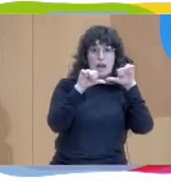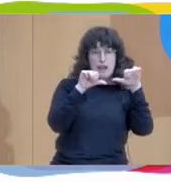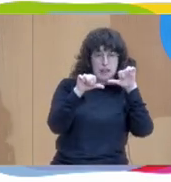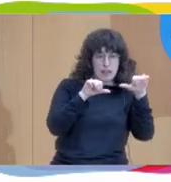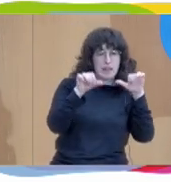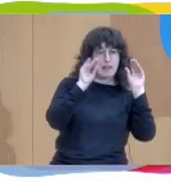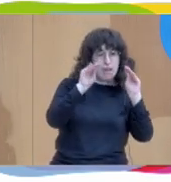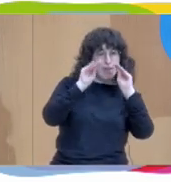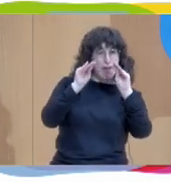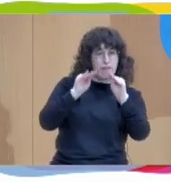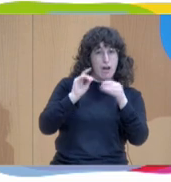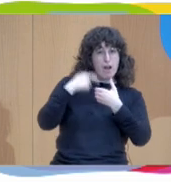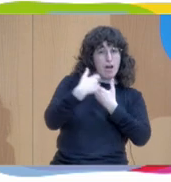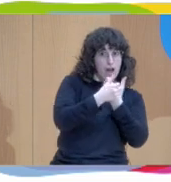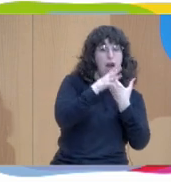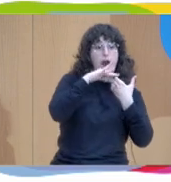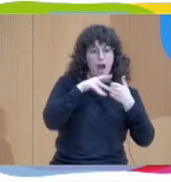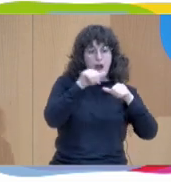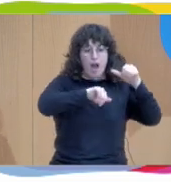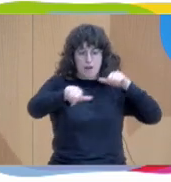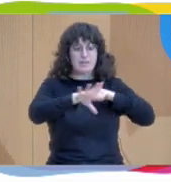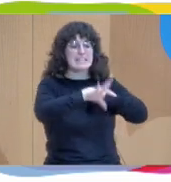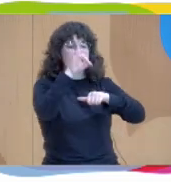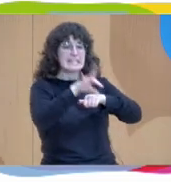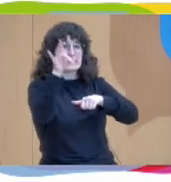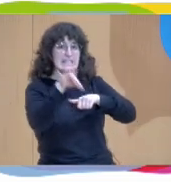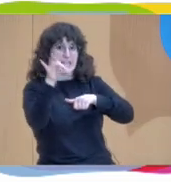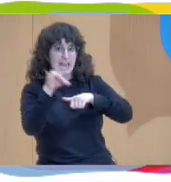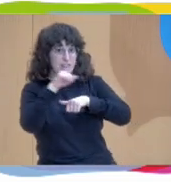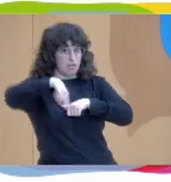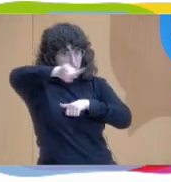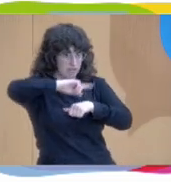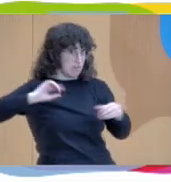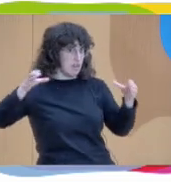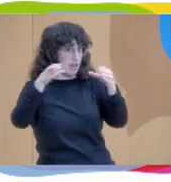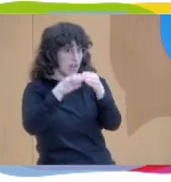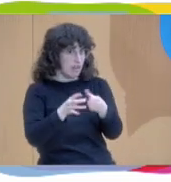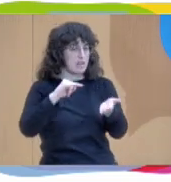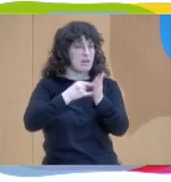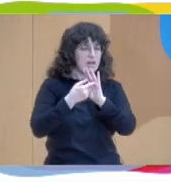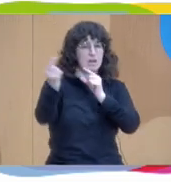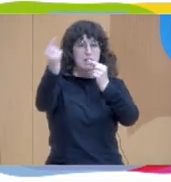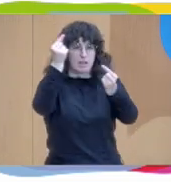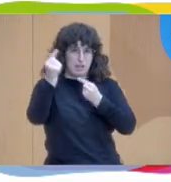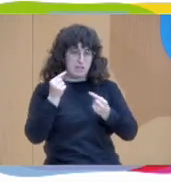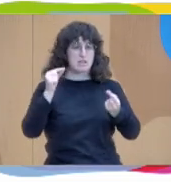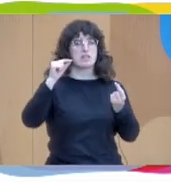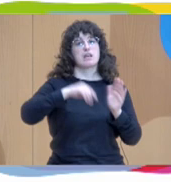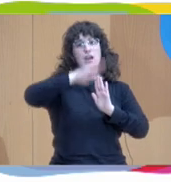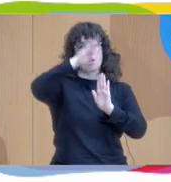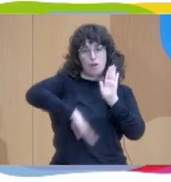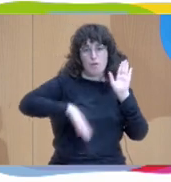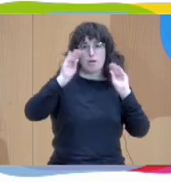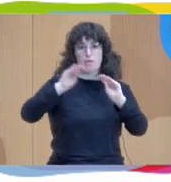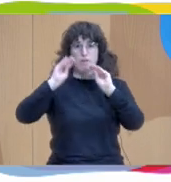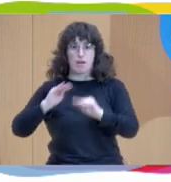formación y se van a encargar Bueno pues de planificar y diseñar los programas de formación de organizar los facilitadores